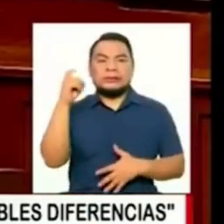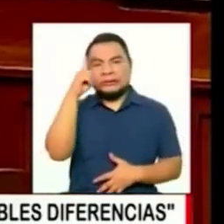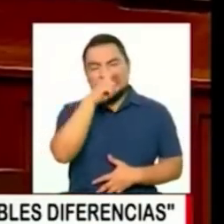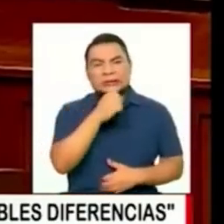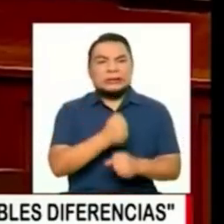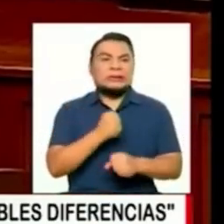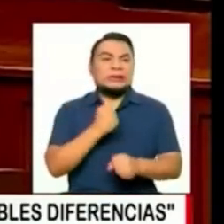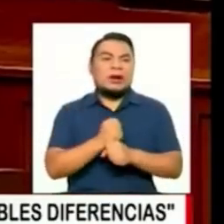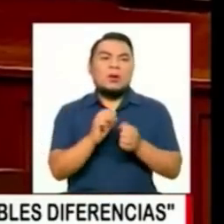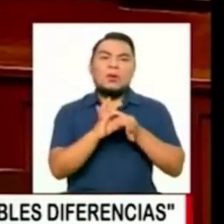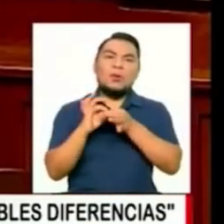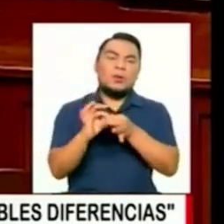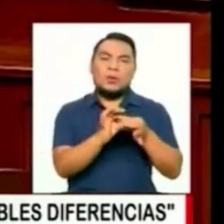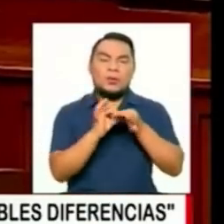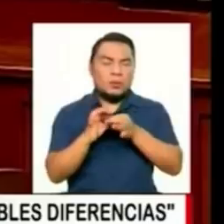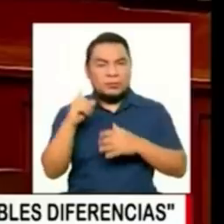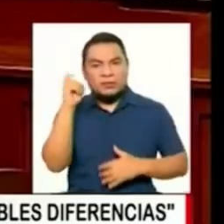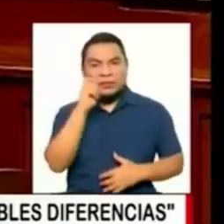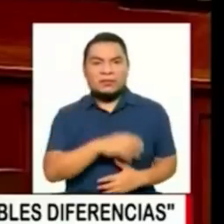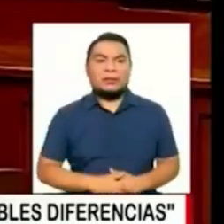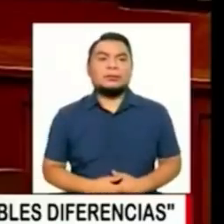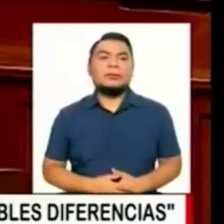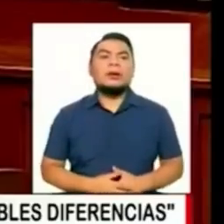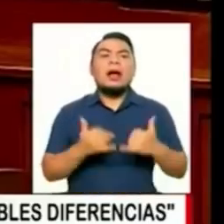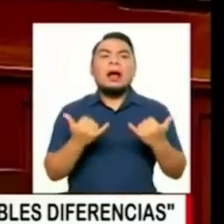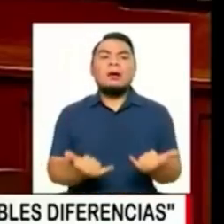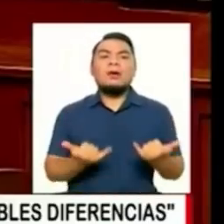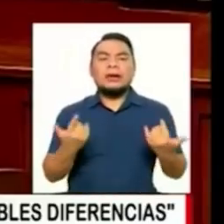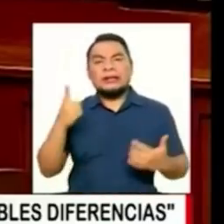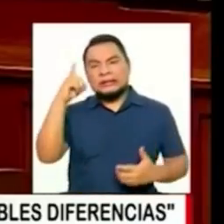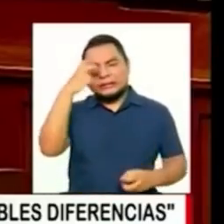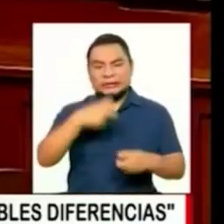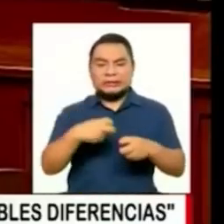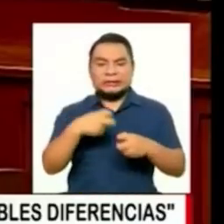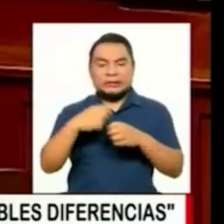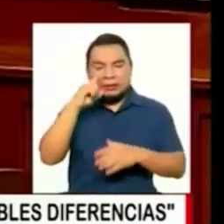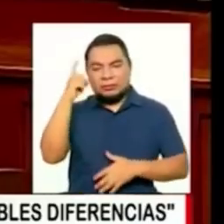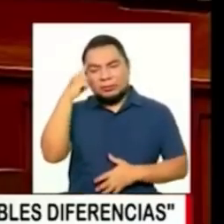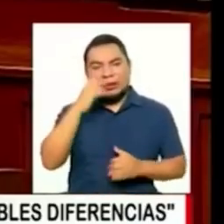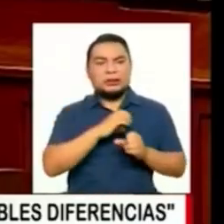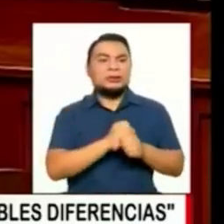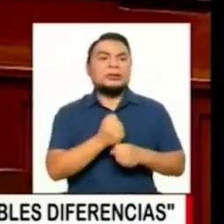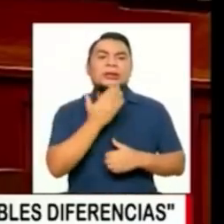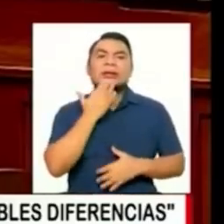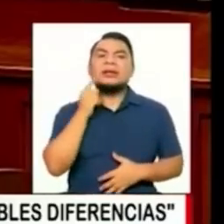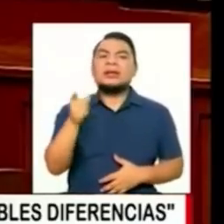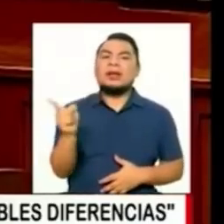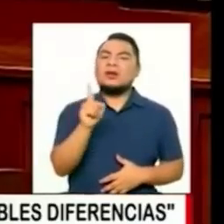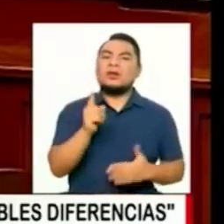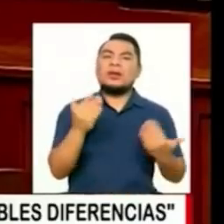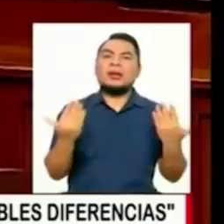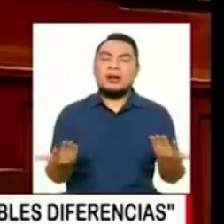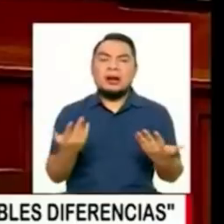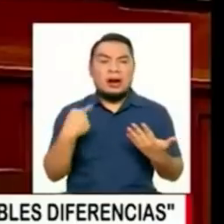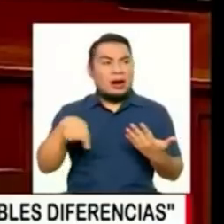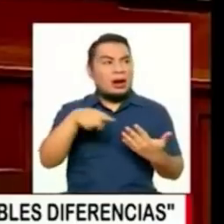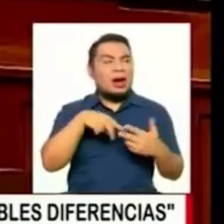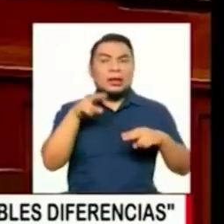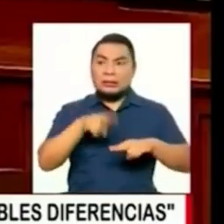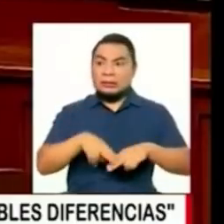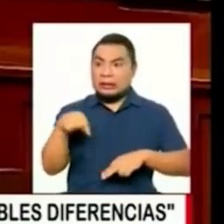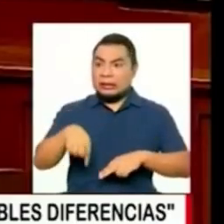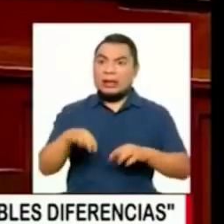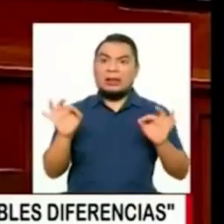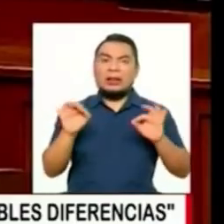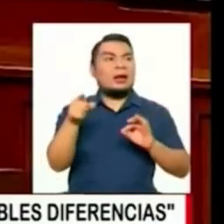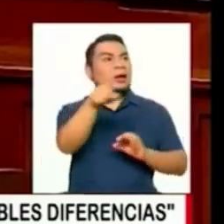costado trabajar juntos y que finalmente la inestabilidad política la sufren los que no están sentados aquí.